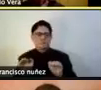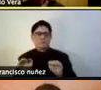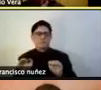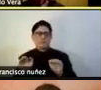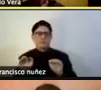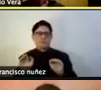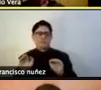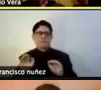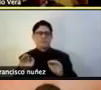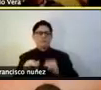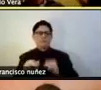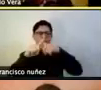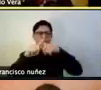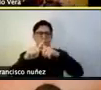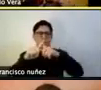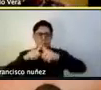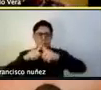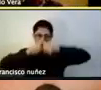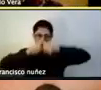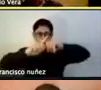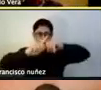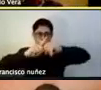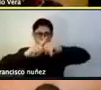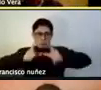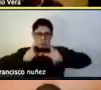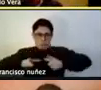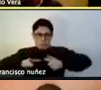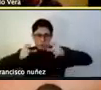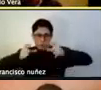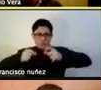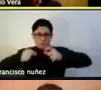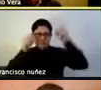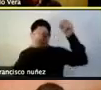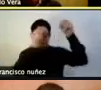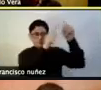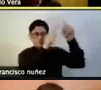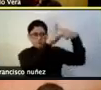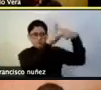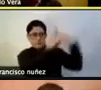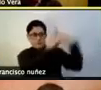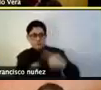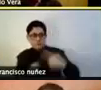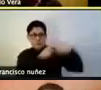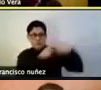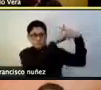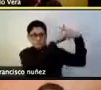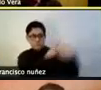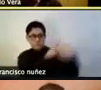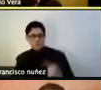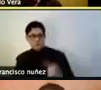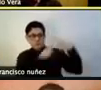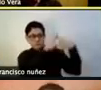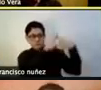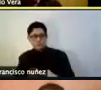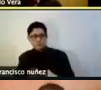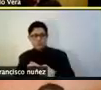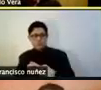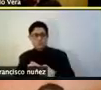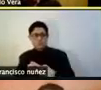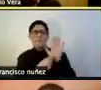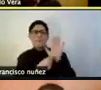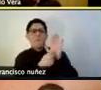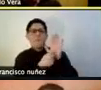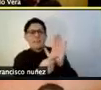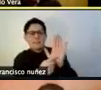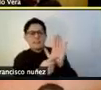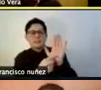velocidad de propagación, va construyendo una imagen. Y claro, uno parte de un modelo inicial y después de varias iteraciones empieza a construir un